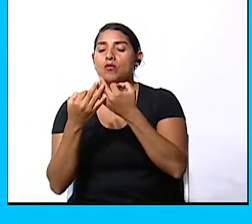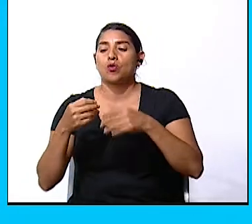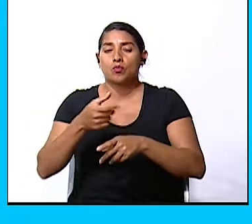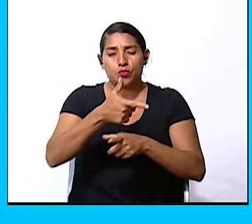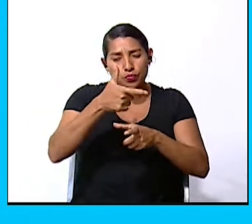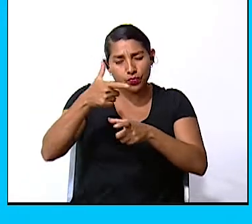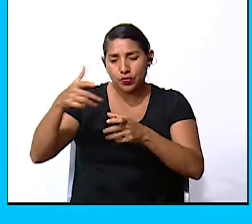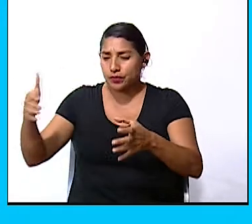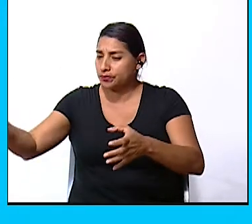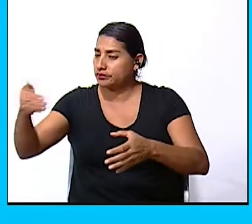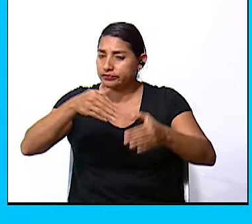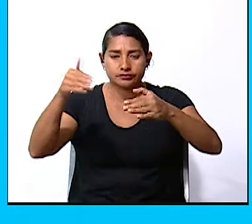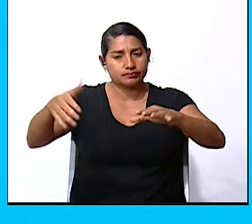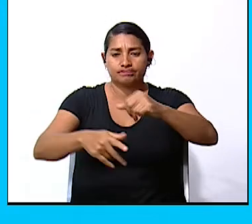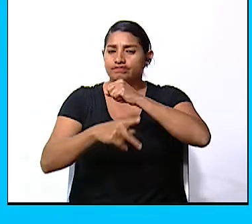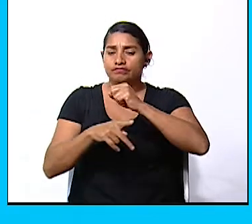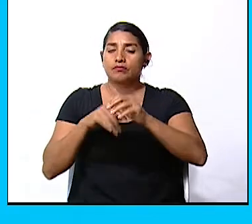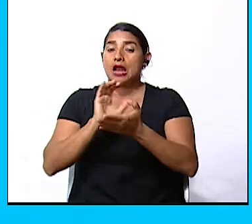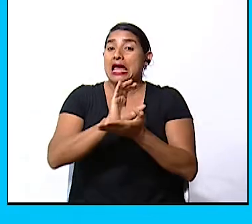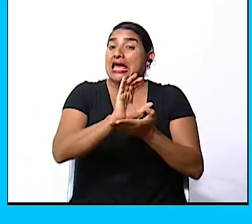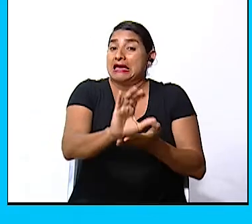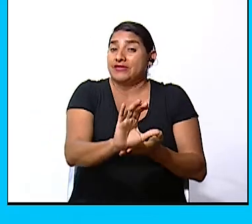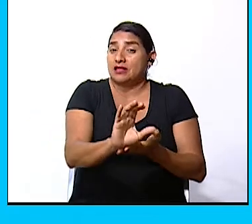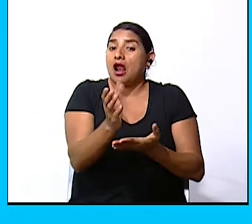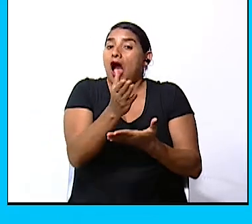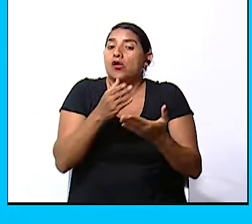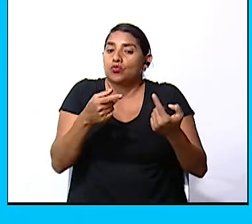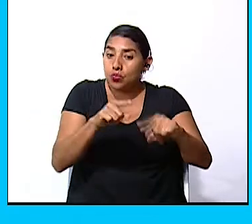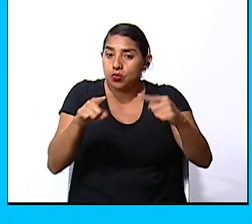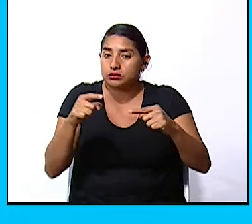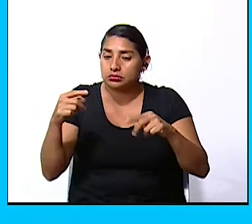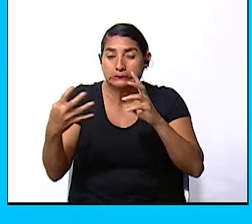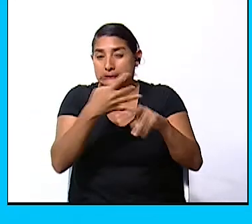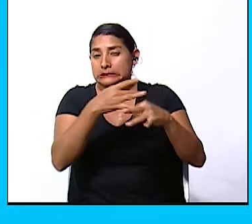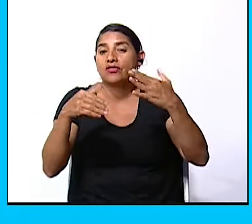y evitar cualquier represalia por la decisión que se fuera a tomar.